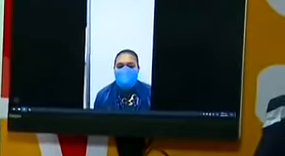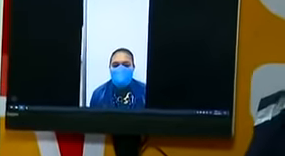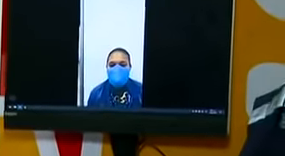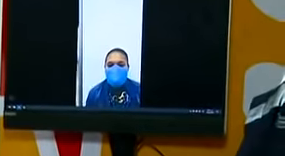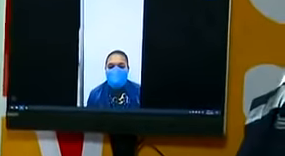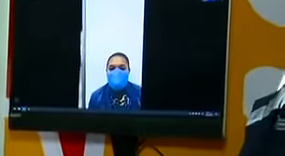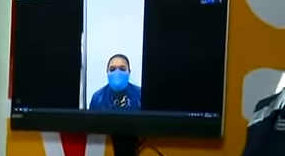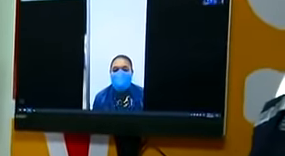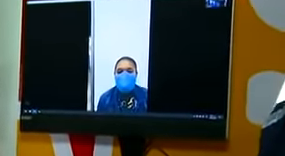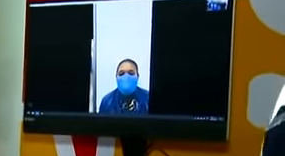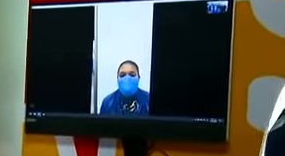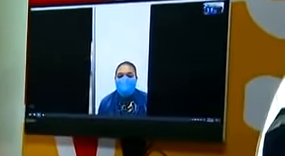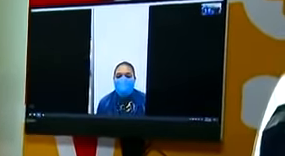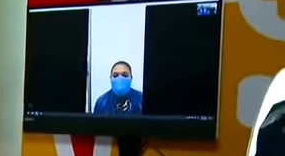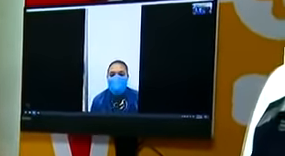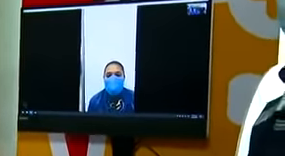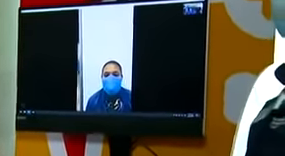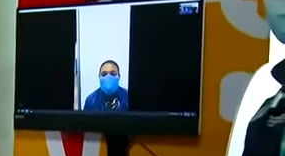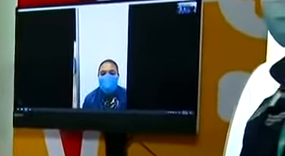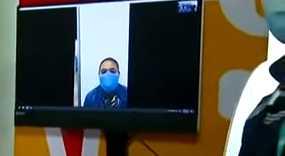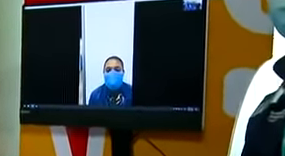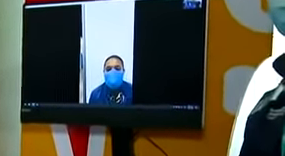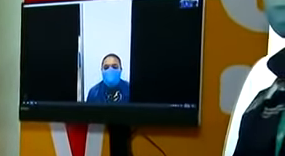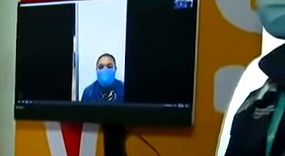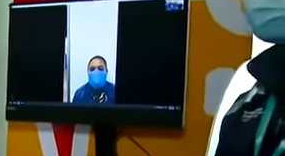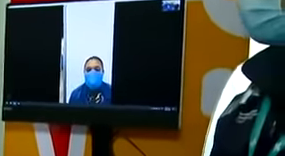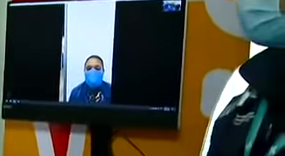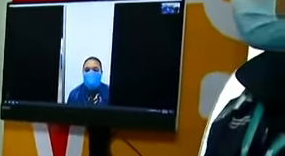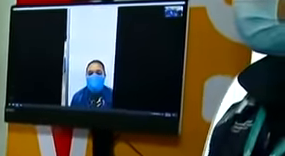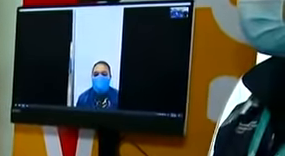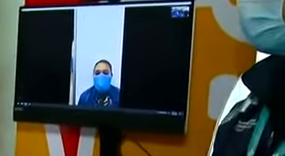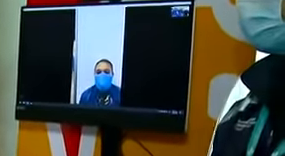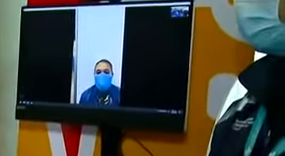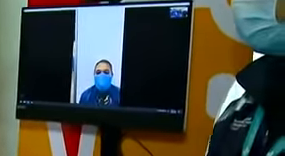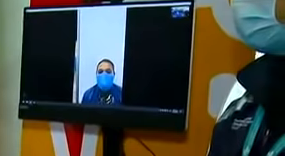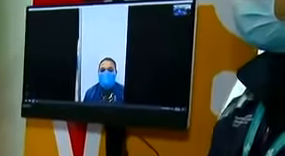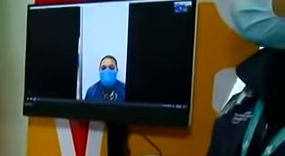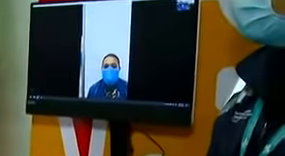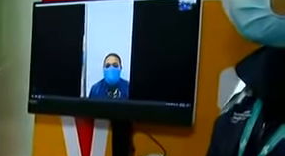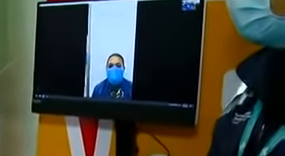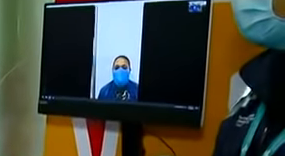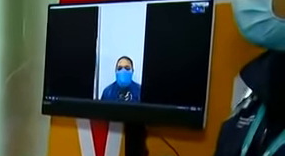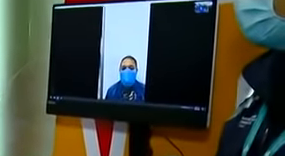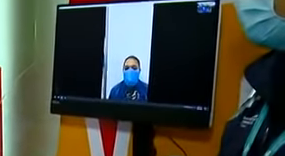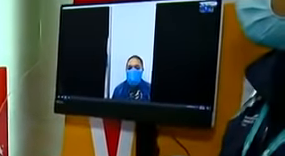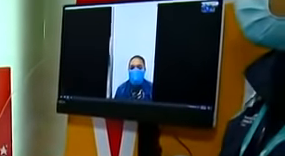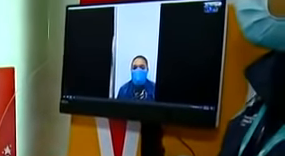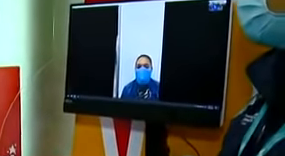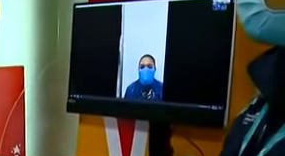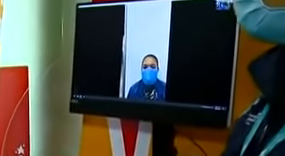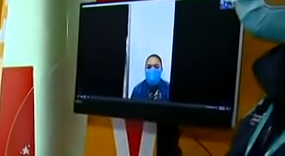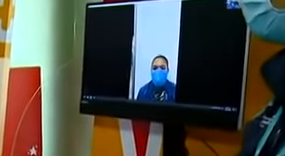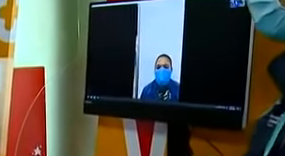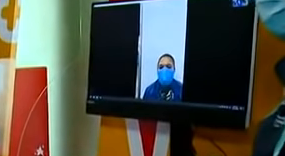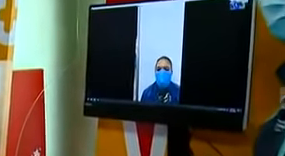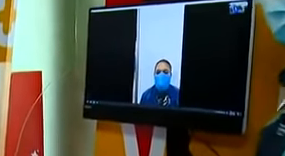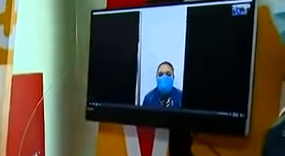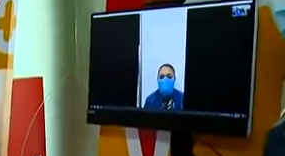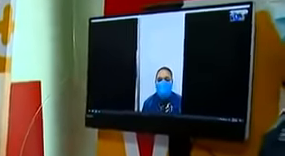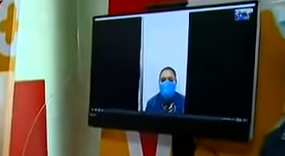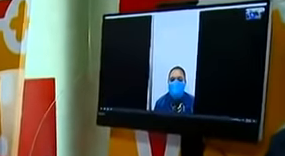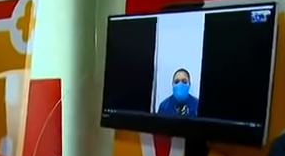el familiar tenga le puede preguntar y además como tiene el acompañante cerca, el orientador cerca